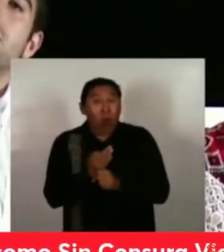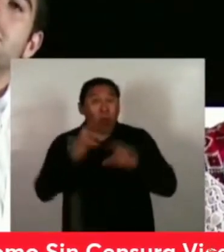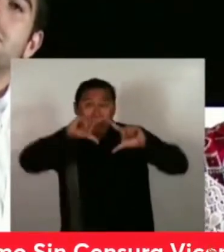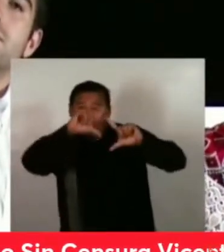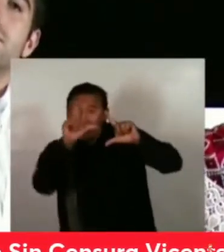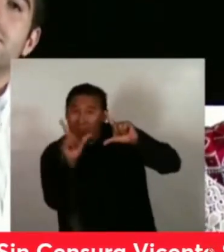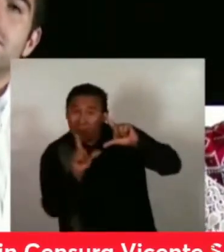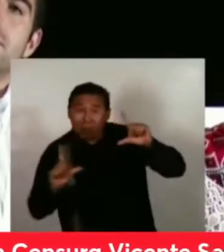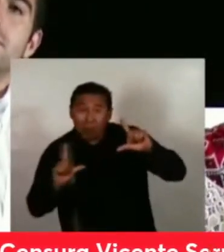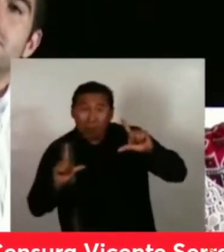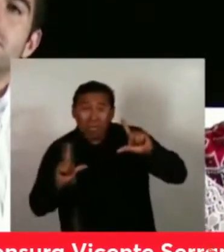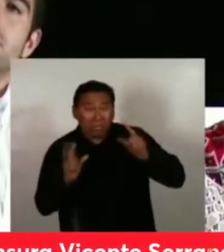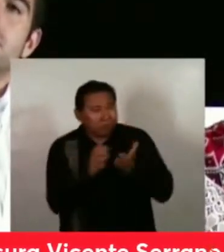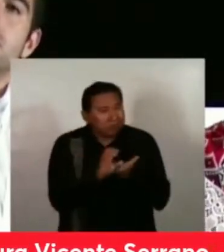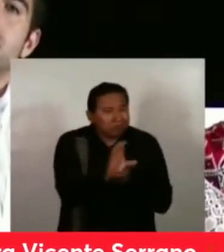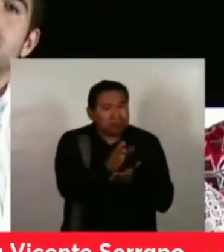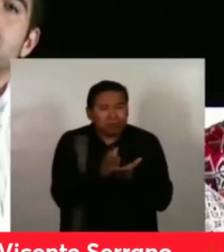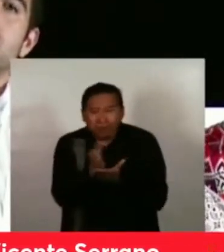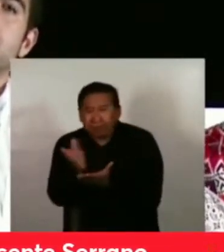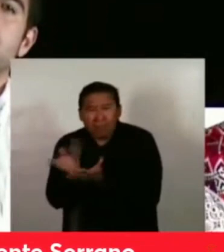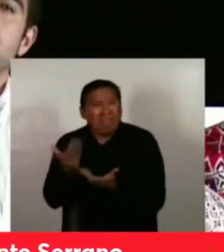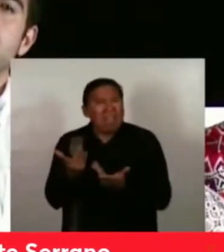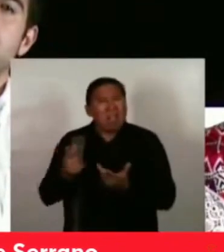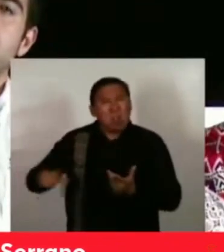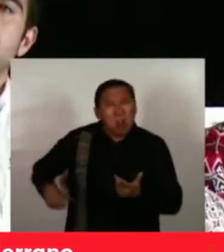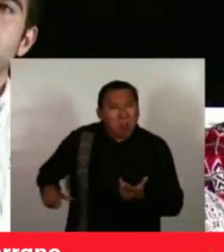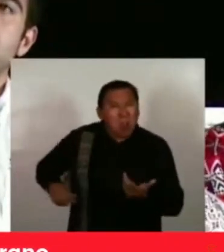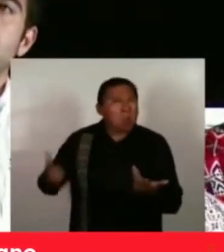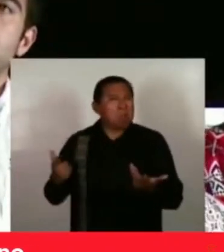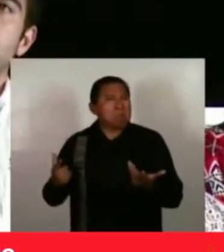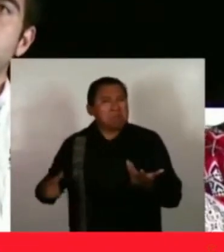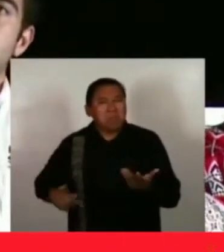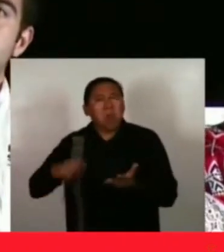México. Nada de que regresen los gobiernos de